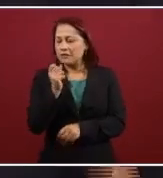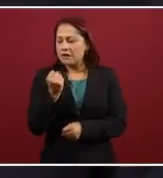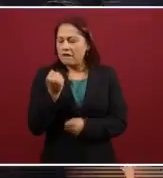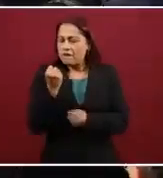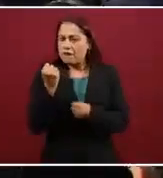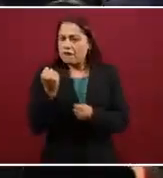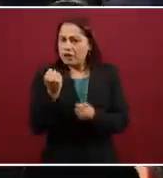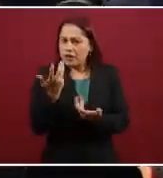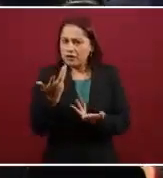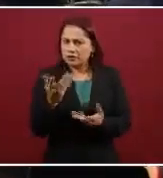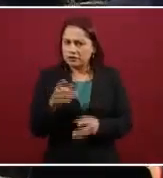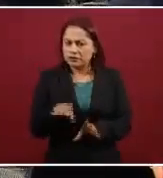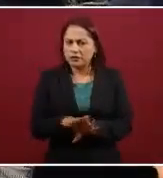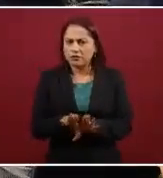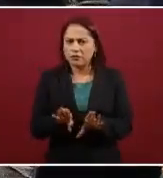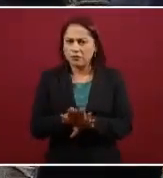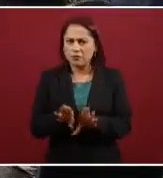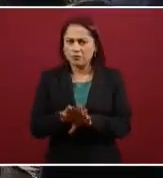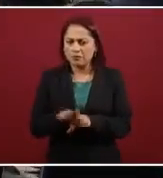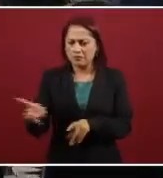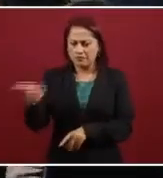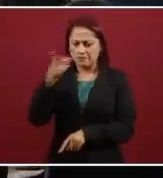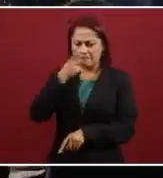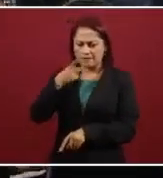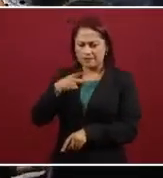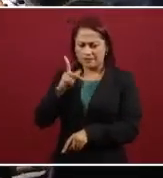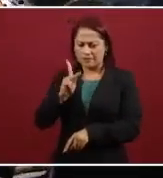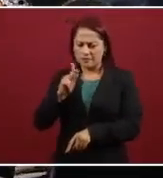Eso no es un plan de desarrollo,